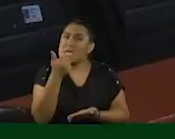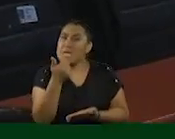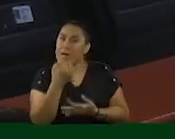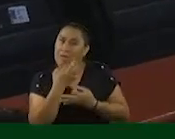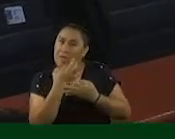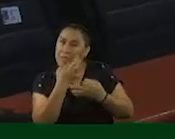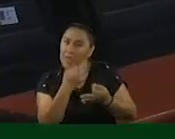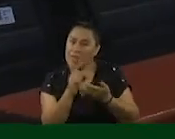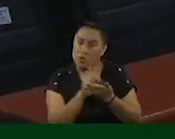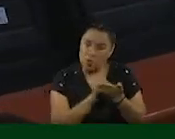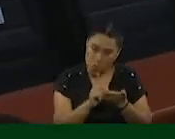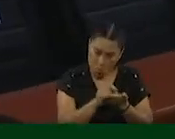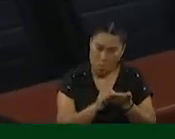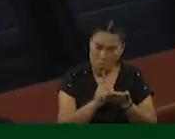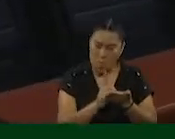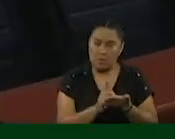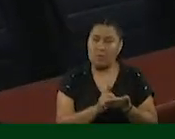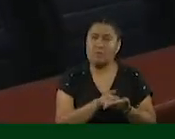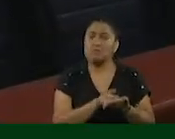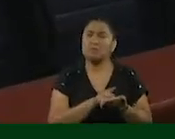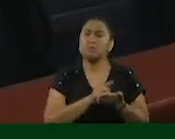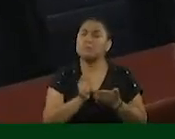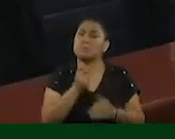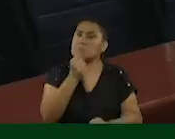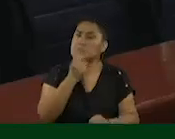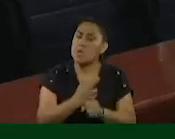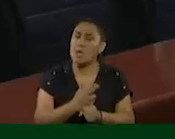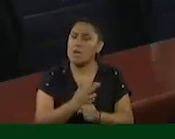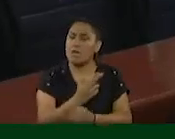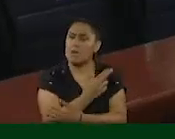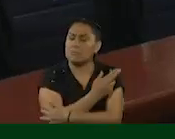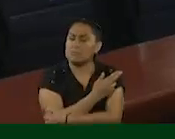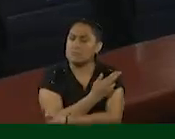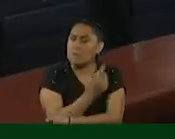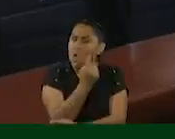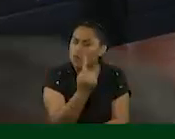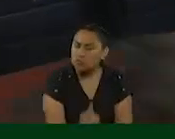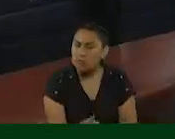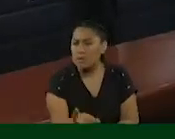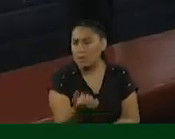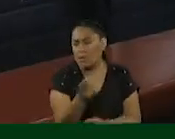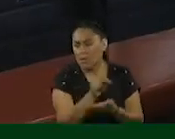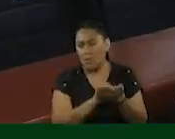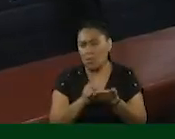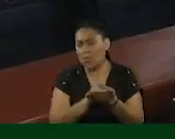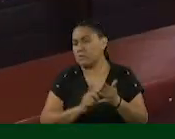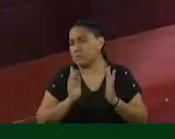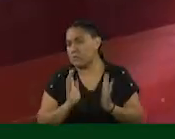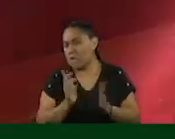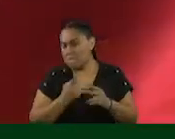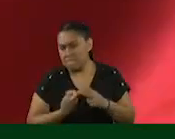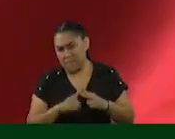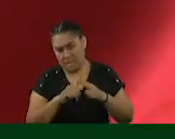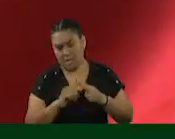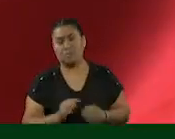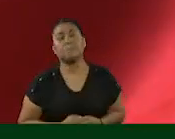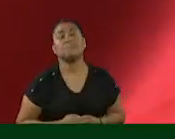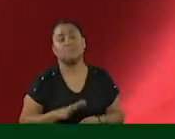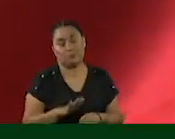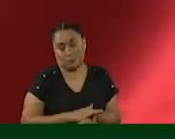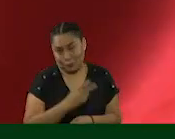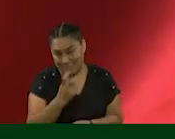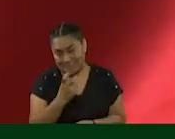estas eh substancias se ha disminuido eh considerablemente Por lo cual